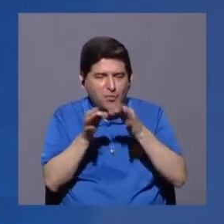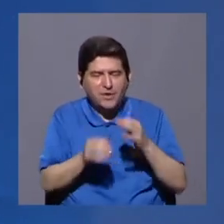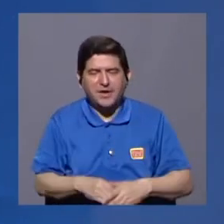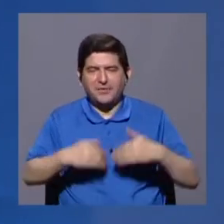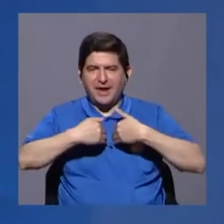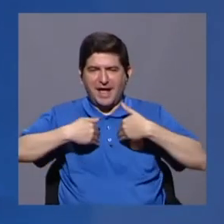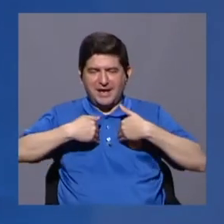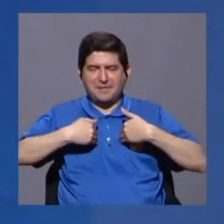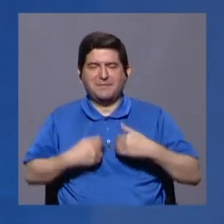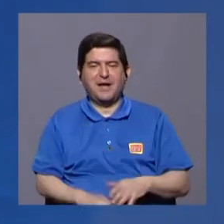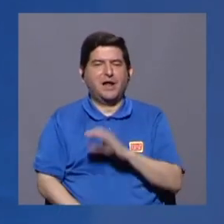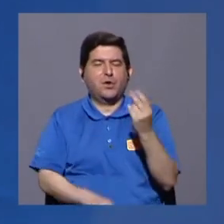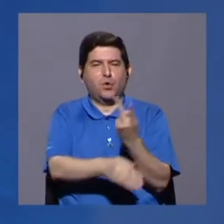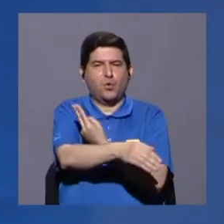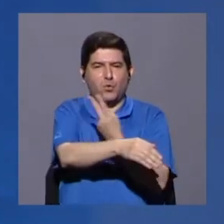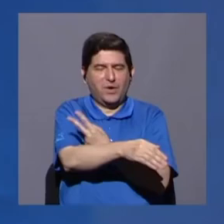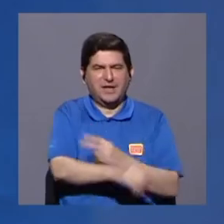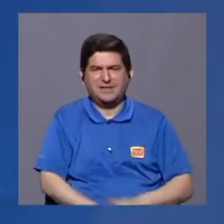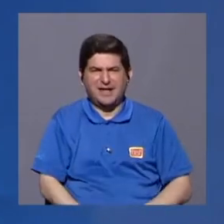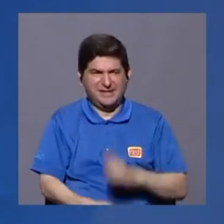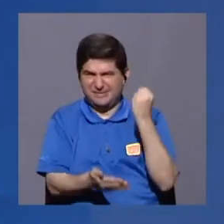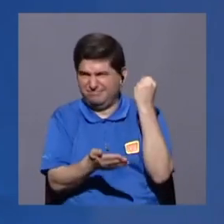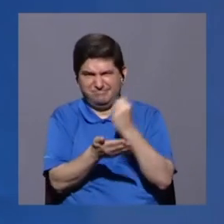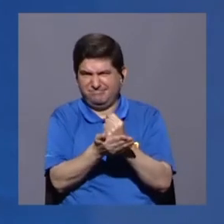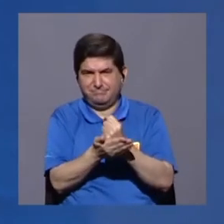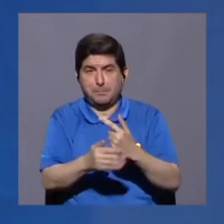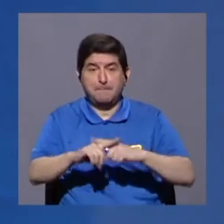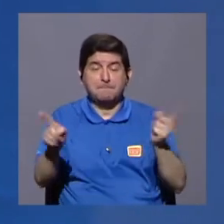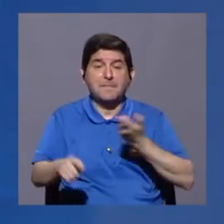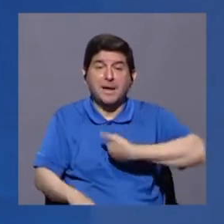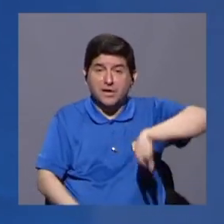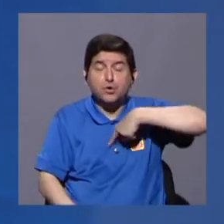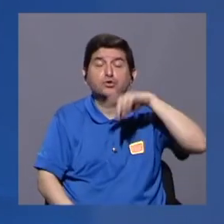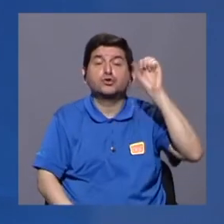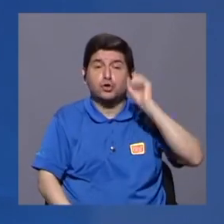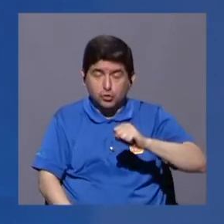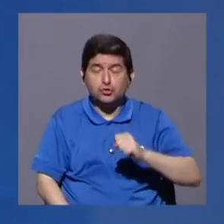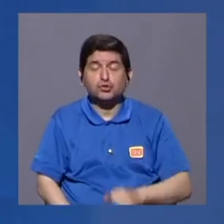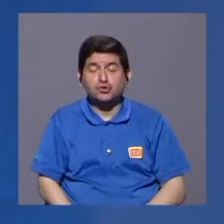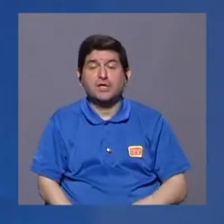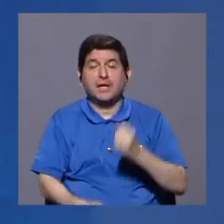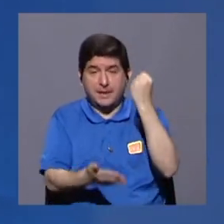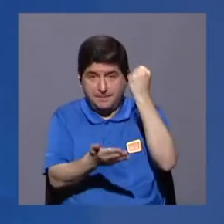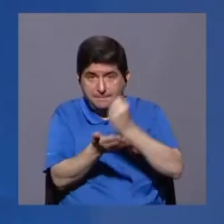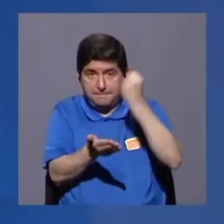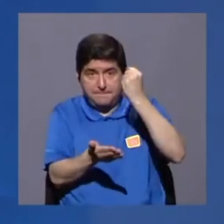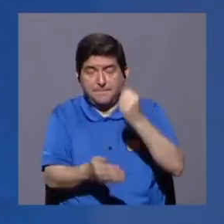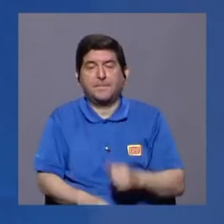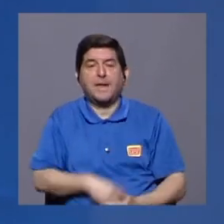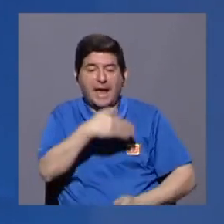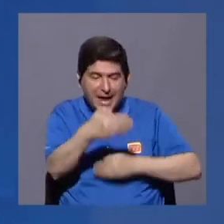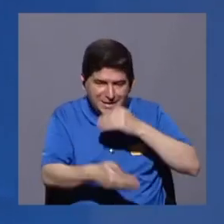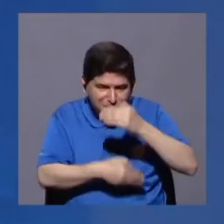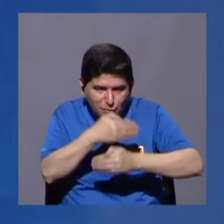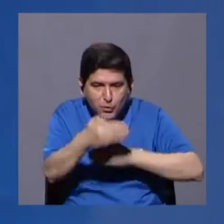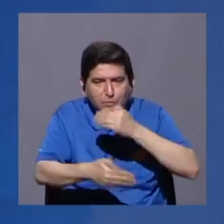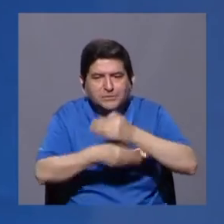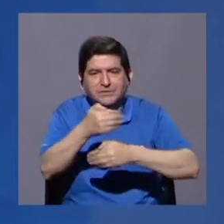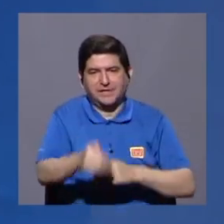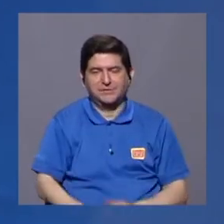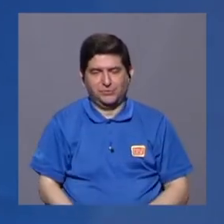vegetal pero lo que sí estamos patentando es el procedimiento el